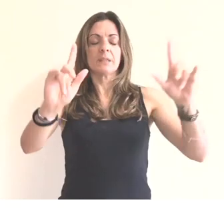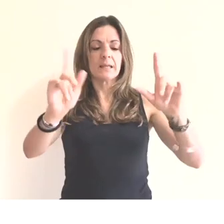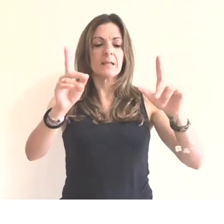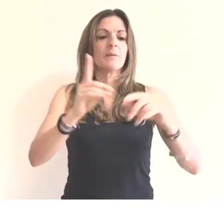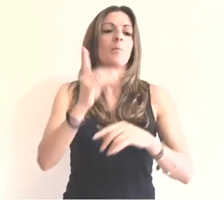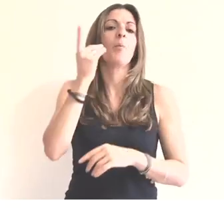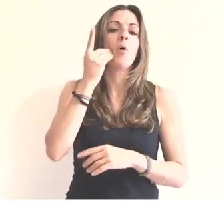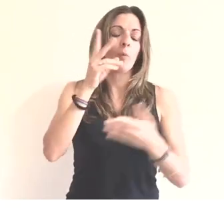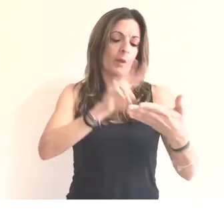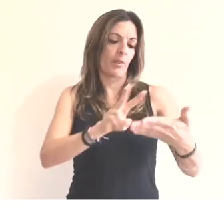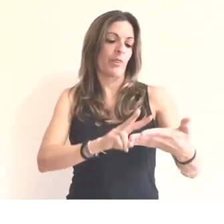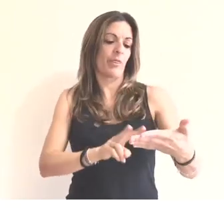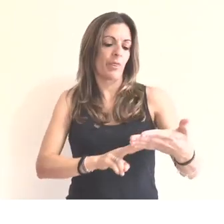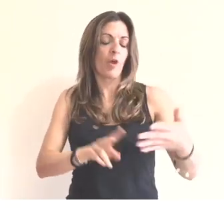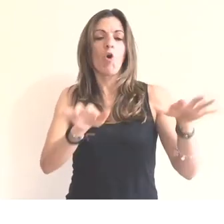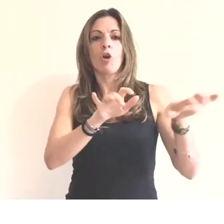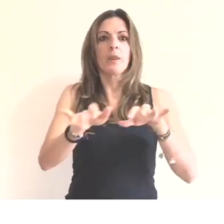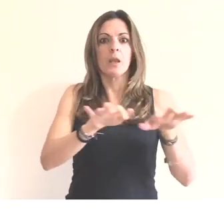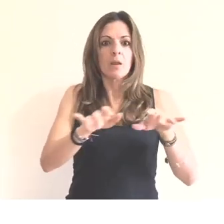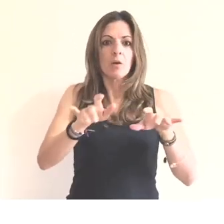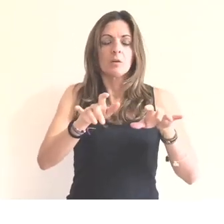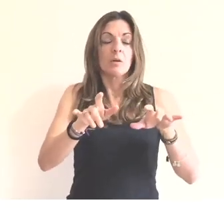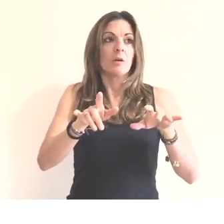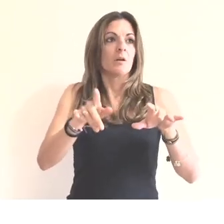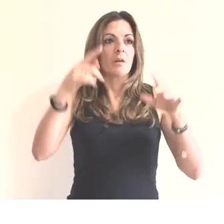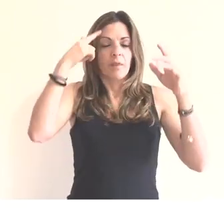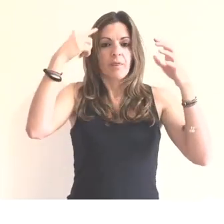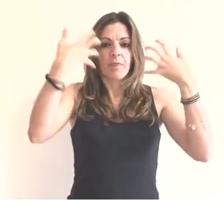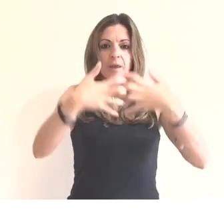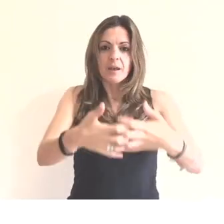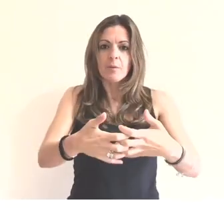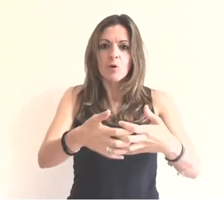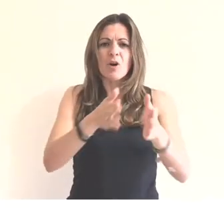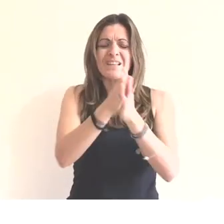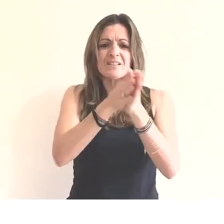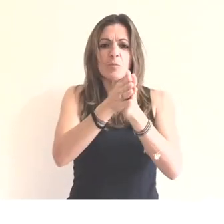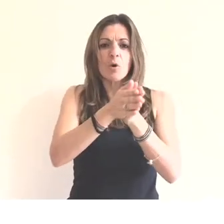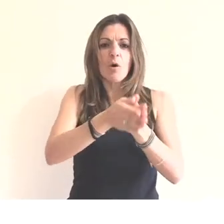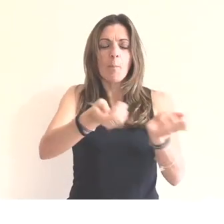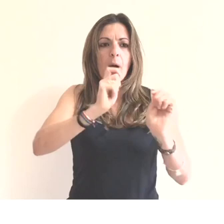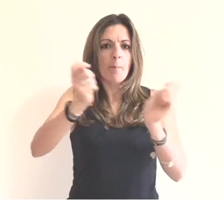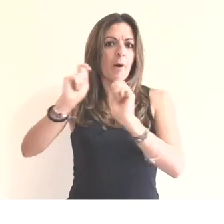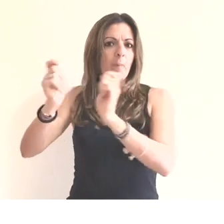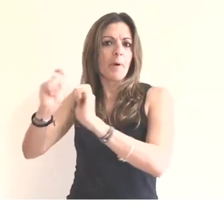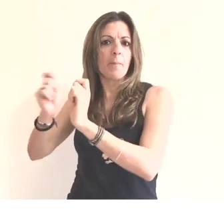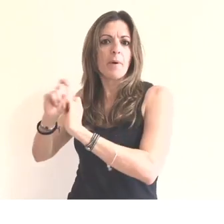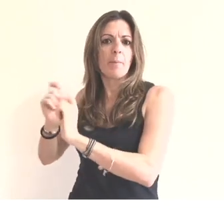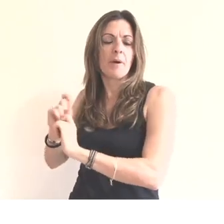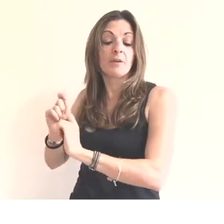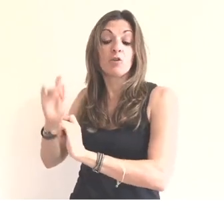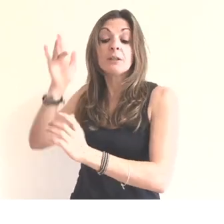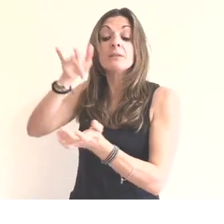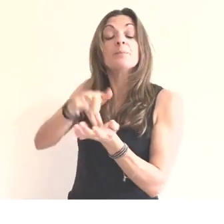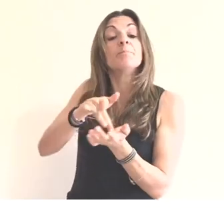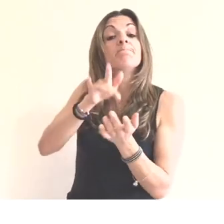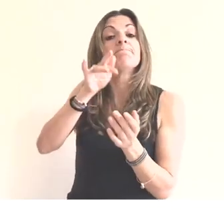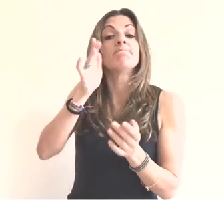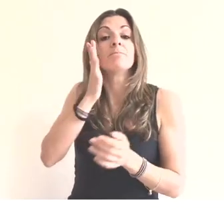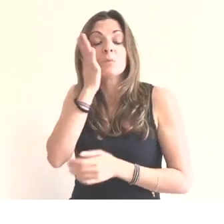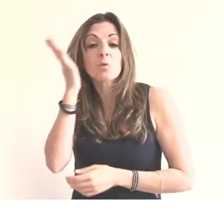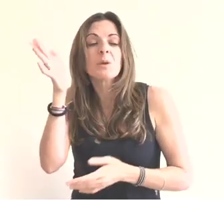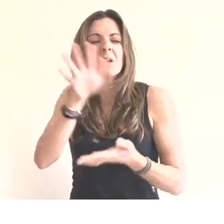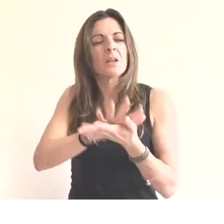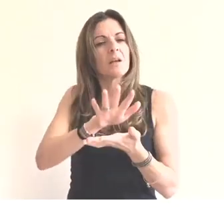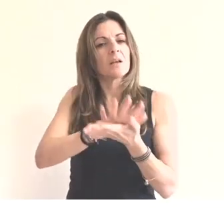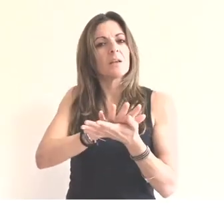Si a esto le sumamos que cenamos tarde, que nos quedamos viendo la tele, mirando el móvil, el